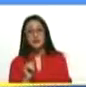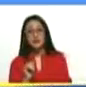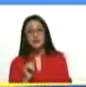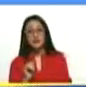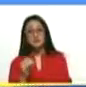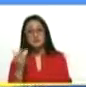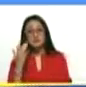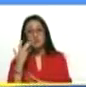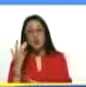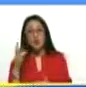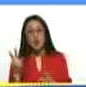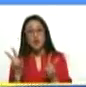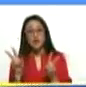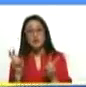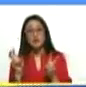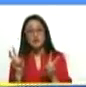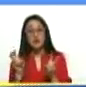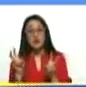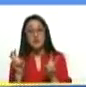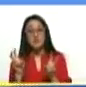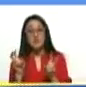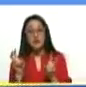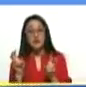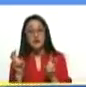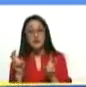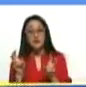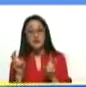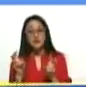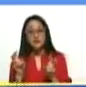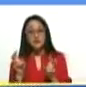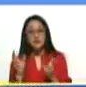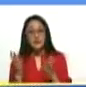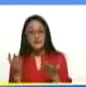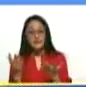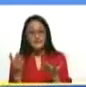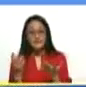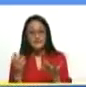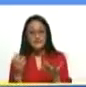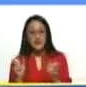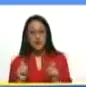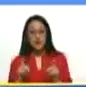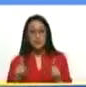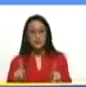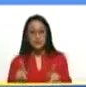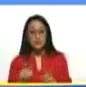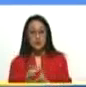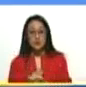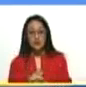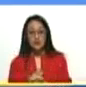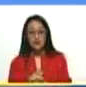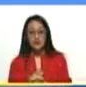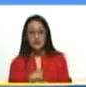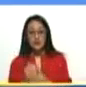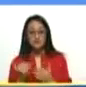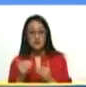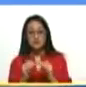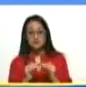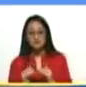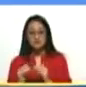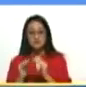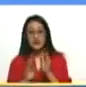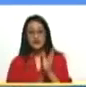vemos el panorama alentador de las oportunidades y de la igualdad para